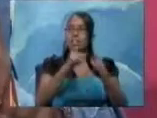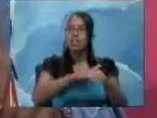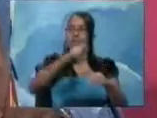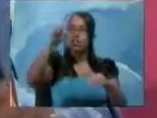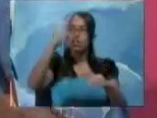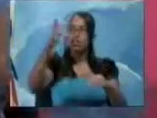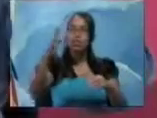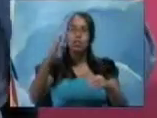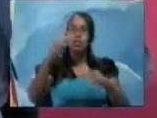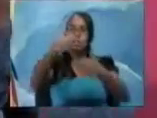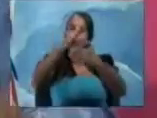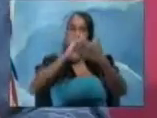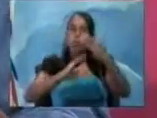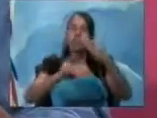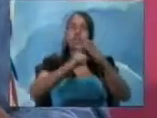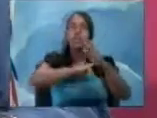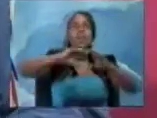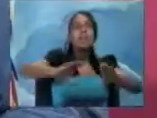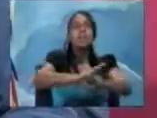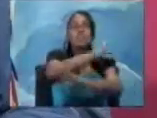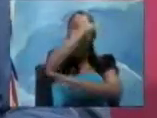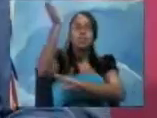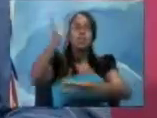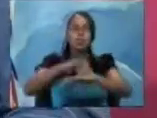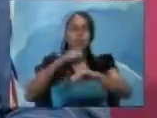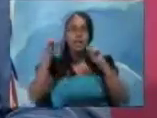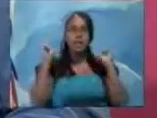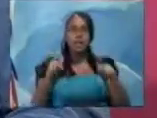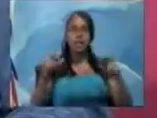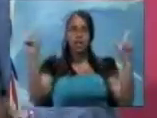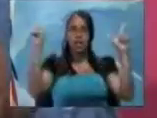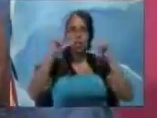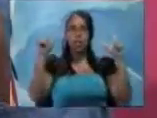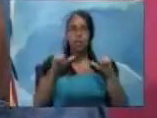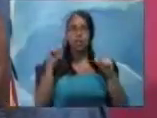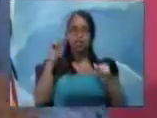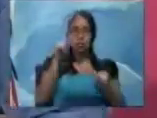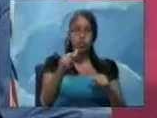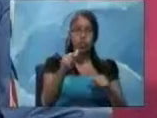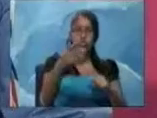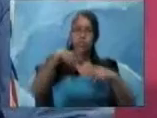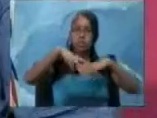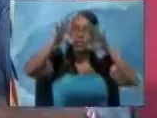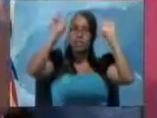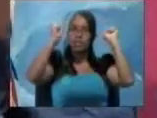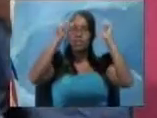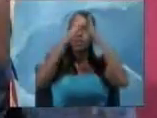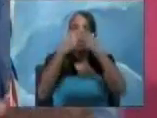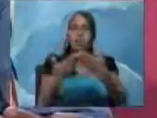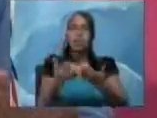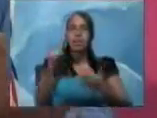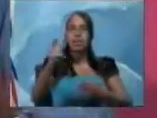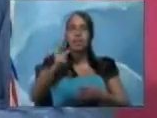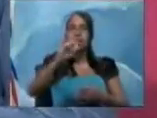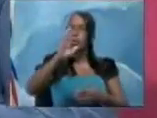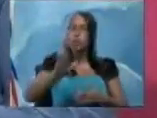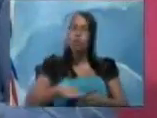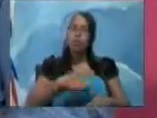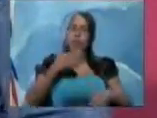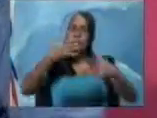y Puerta del Cielo porque desde aquí des de estos matutino usted entenderá la palabra y podrá